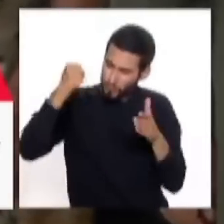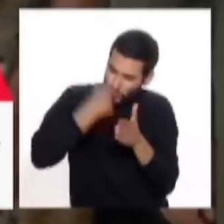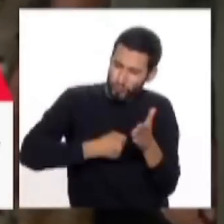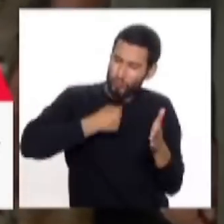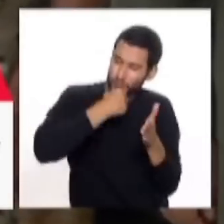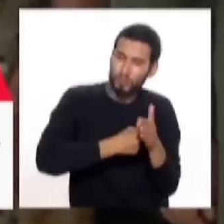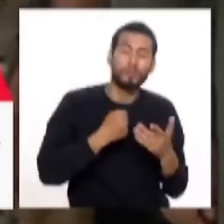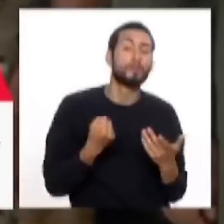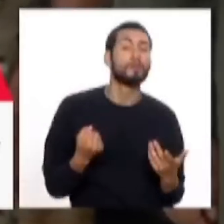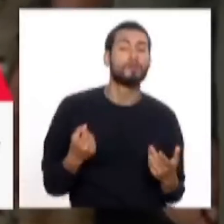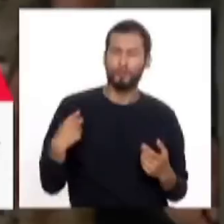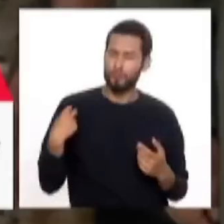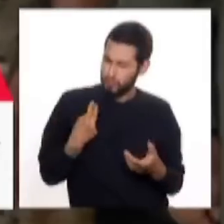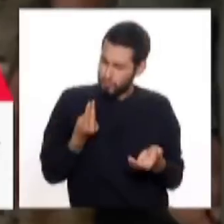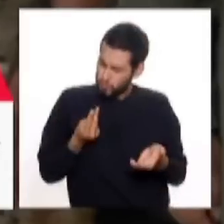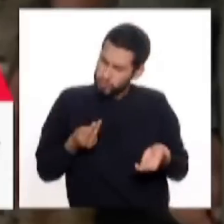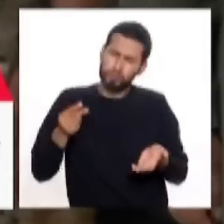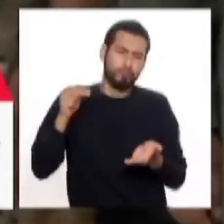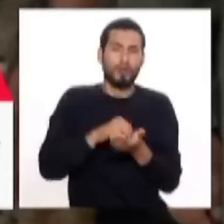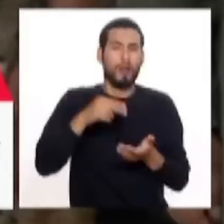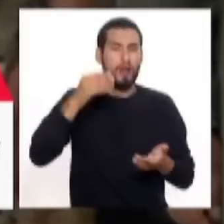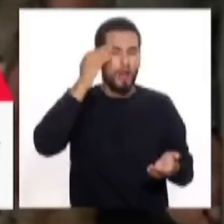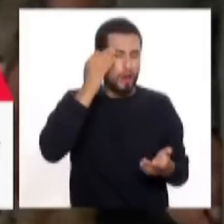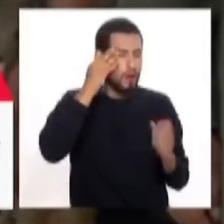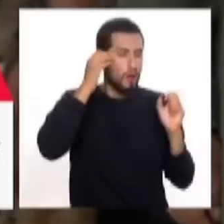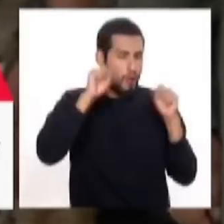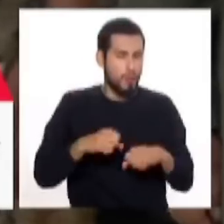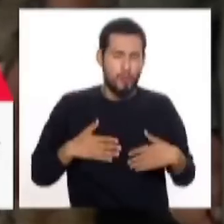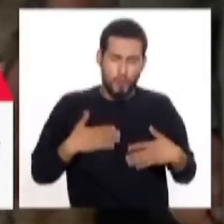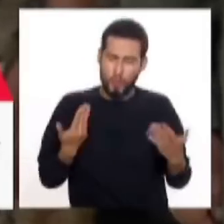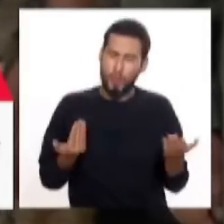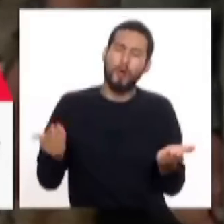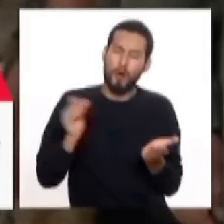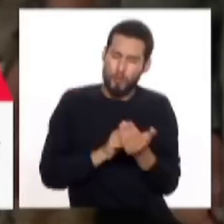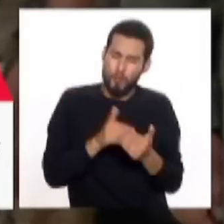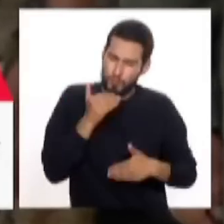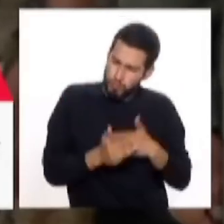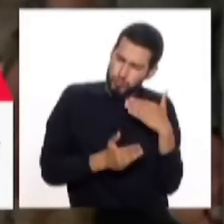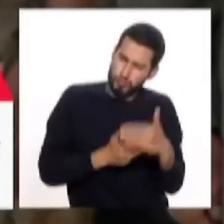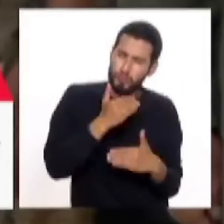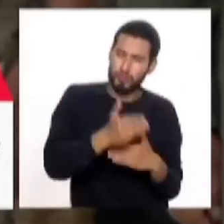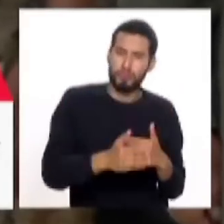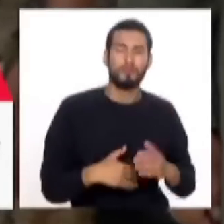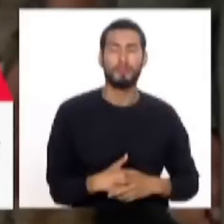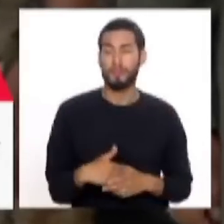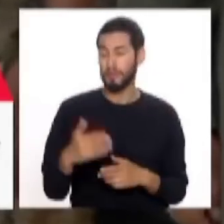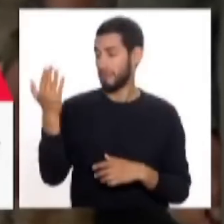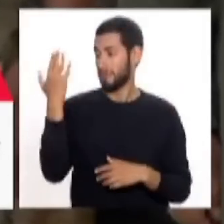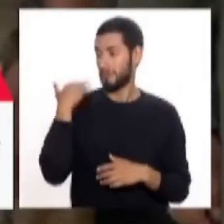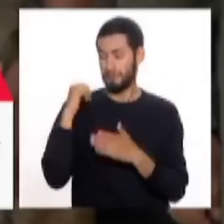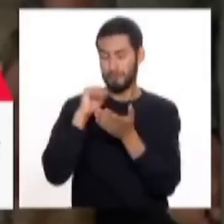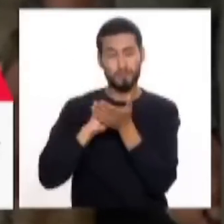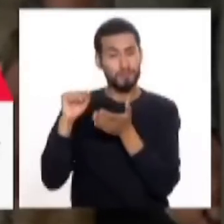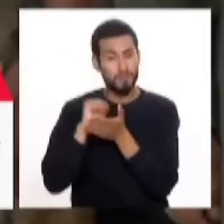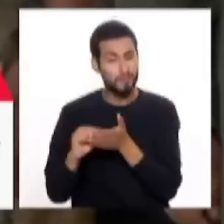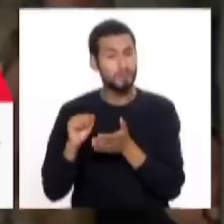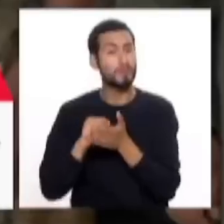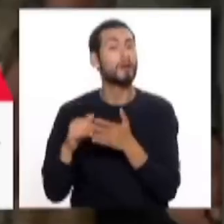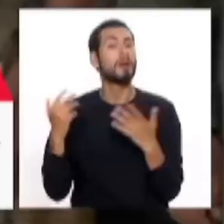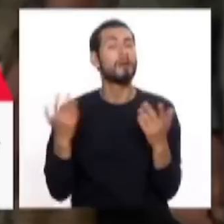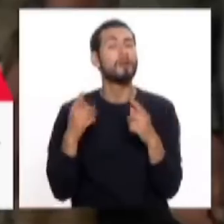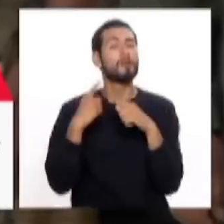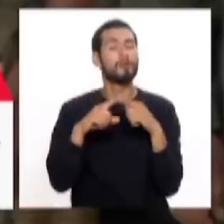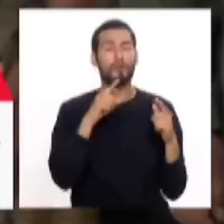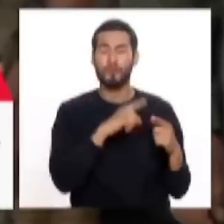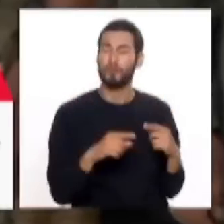sabemos ponernos de pie y volver a caminar. En los últimos meses hemos